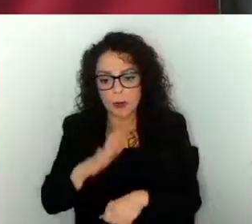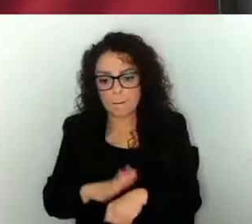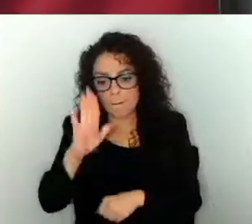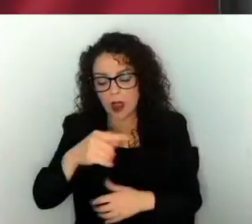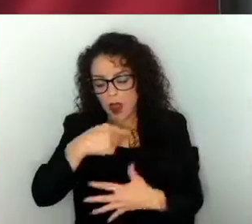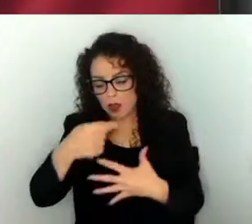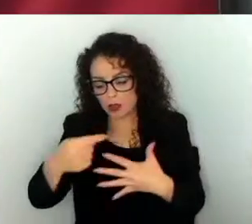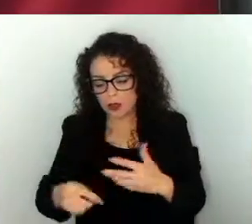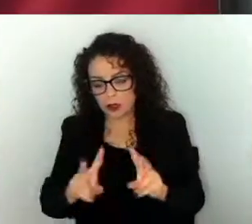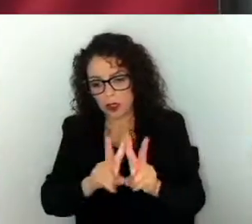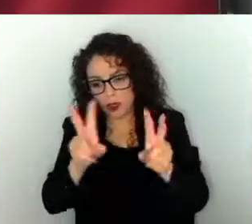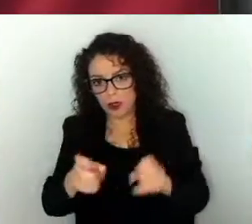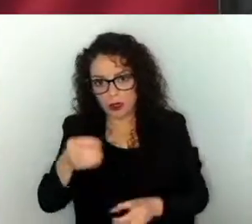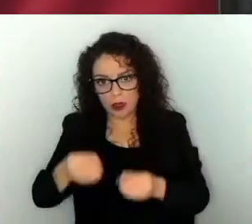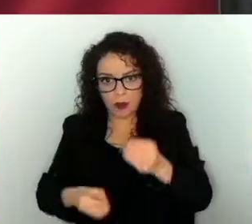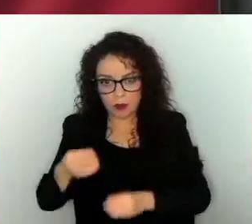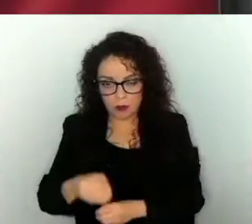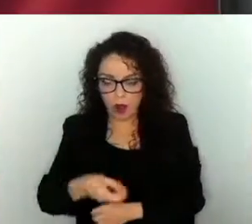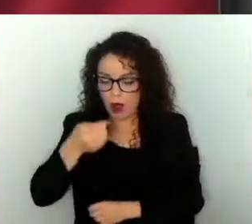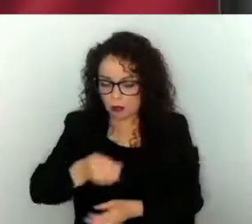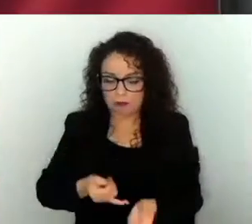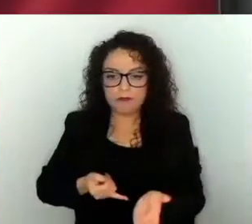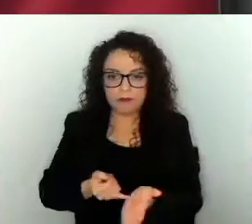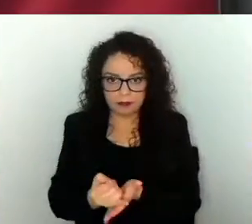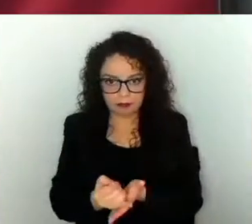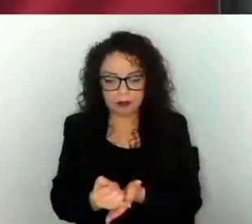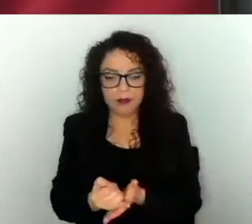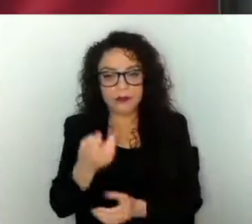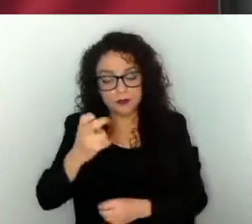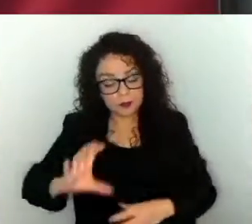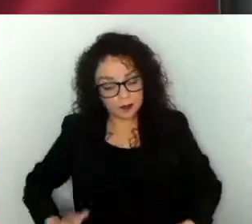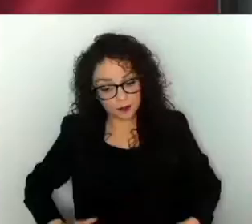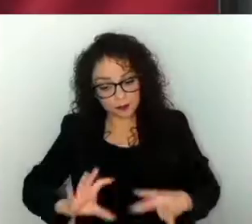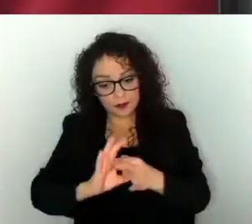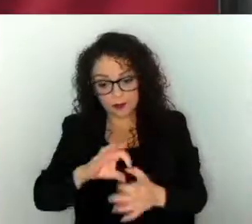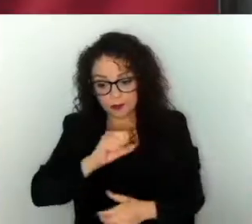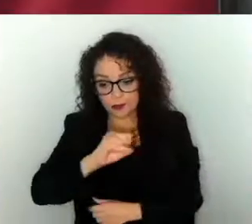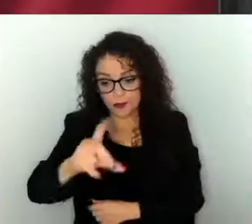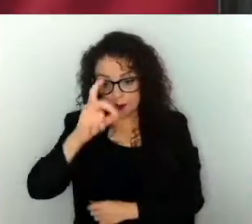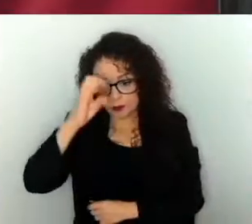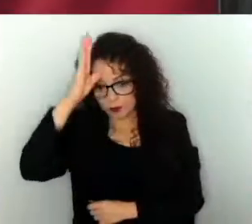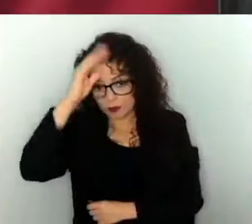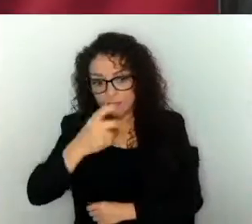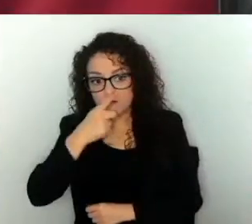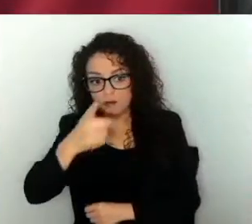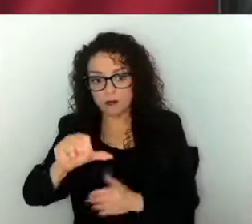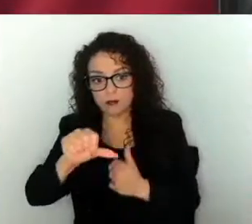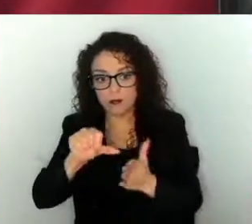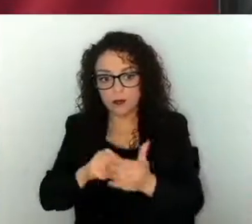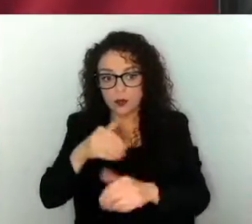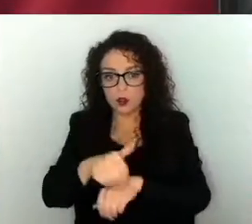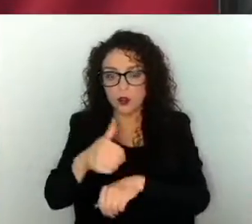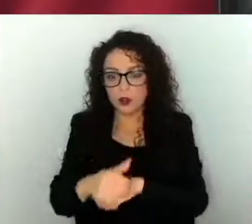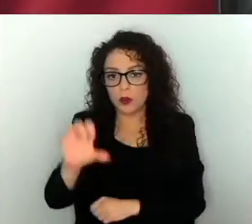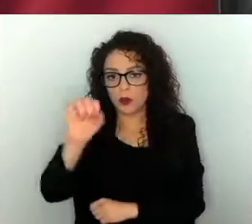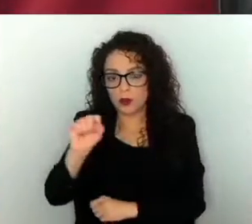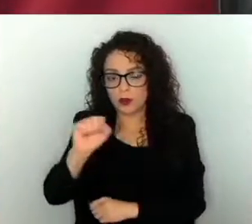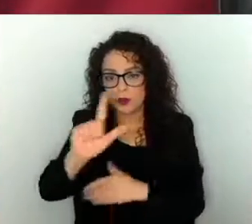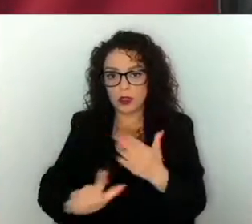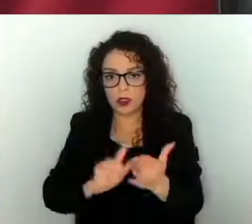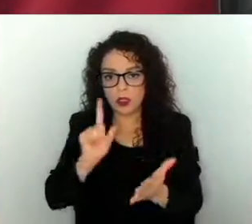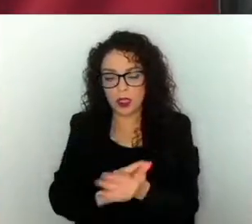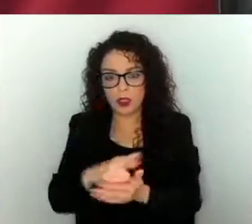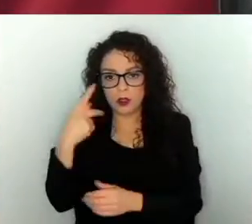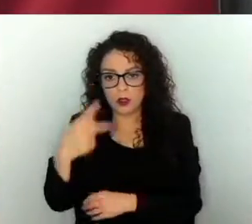jurídicos aplicables. En ese contexto, de conformidad con lo establecido en el artículo 60 de la Ley Orgánica del